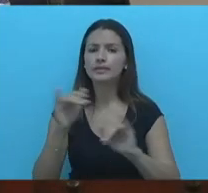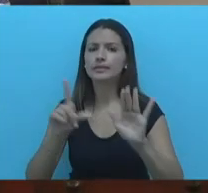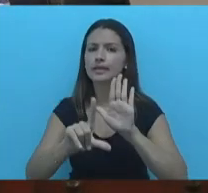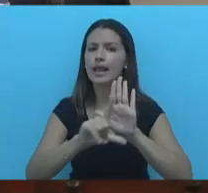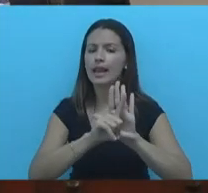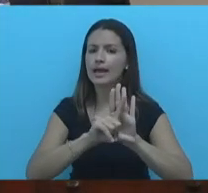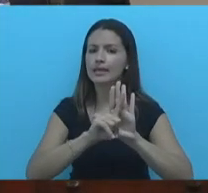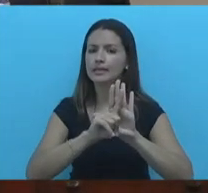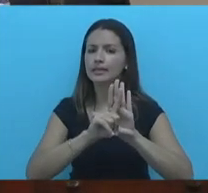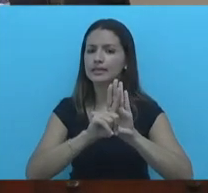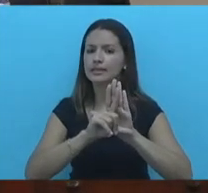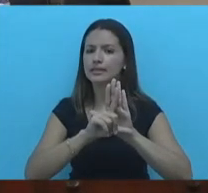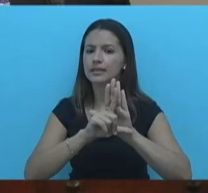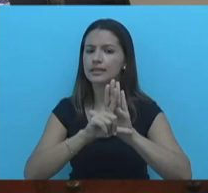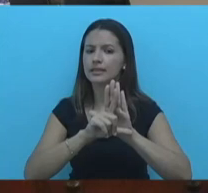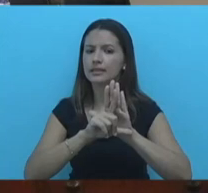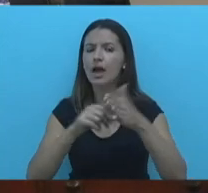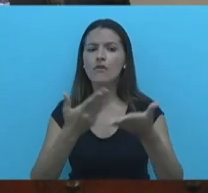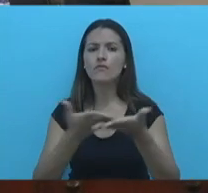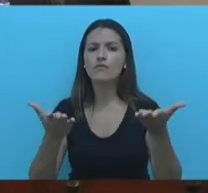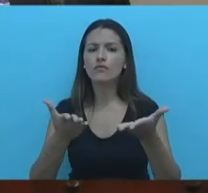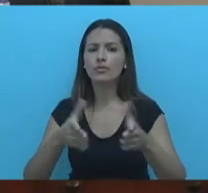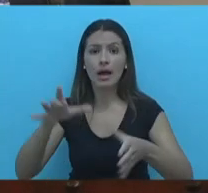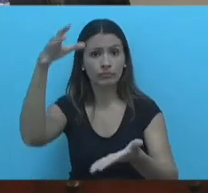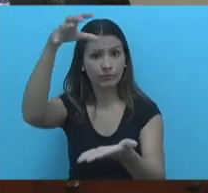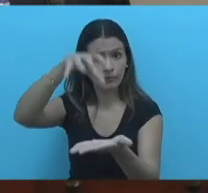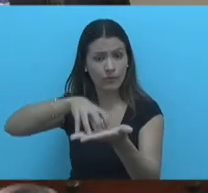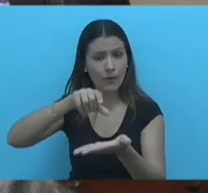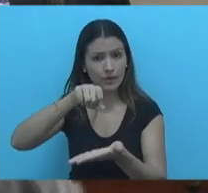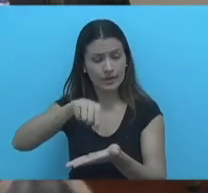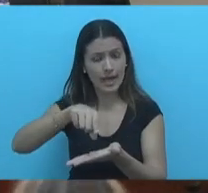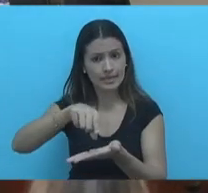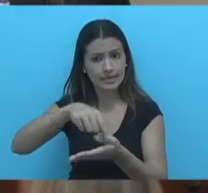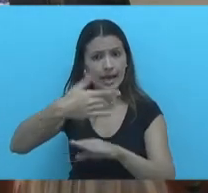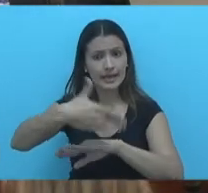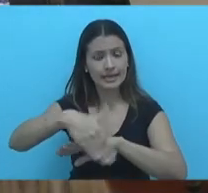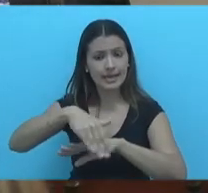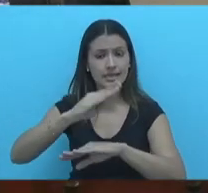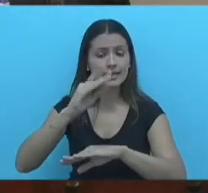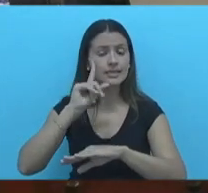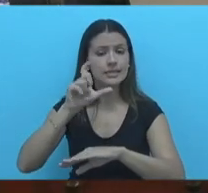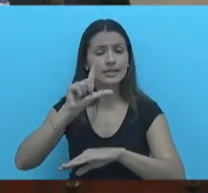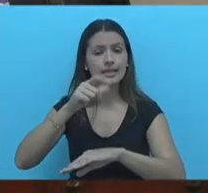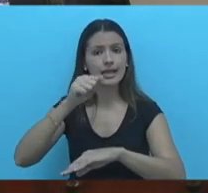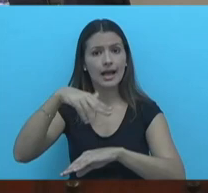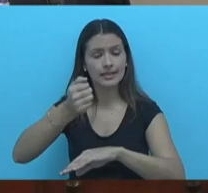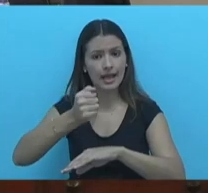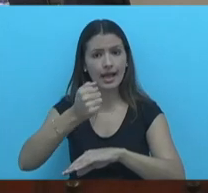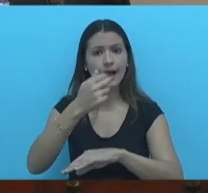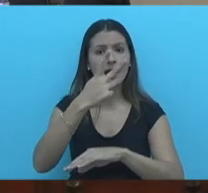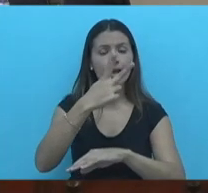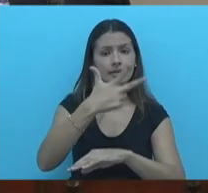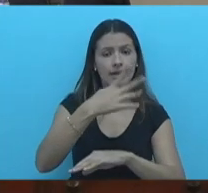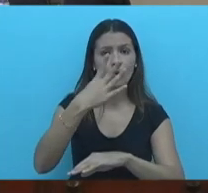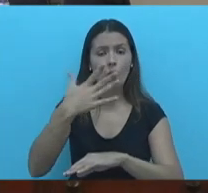artículo primero, declárese de utilidad pública y sujeto a expropiación el inmueble sito en calle Chiclana 345, entre